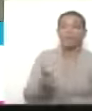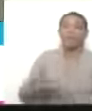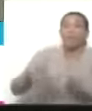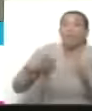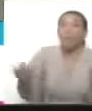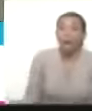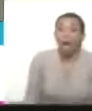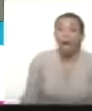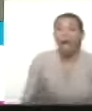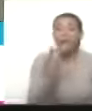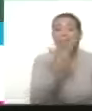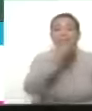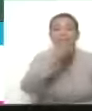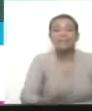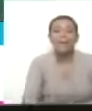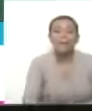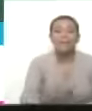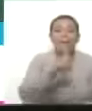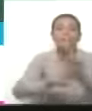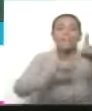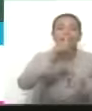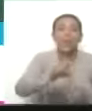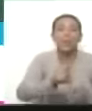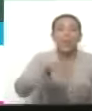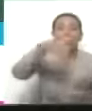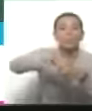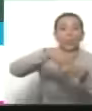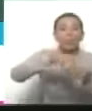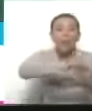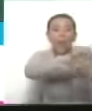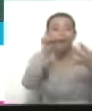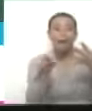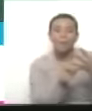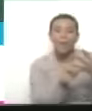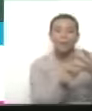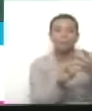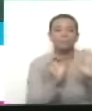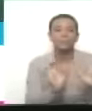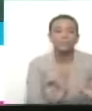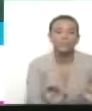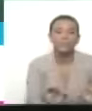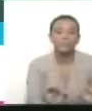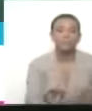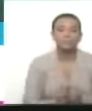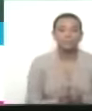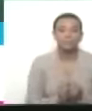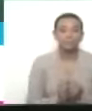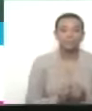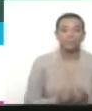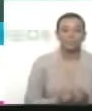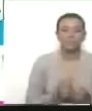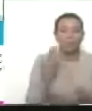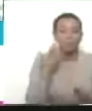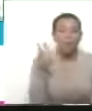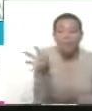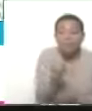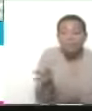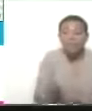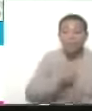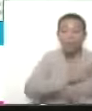va a ser el 3 de diciembre saliendo a votar masivamente nuestro pueblo por el